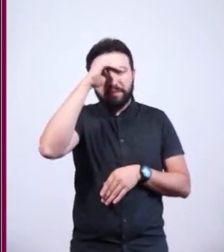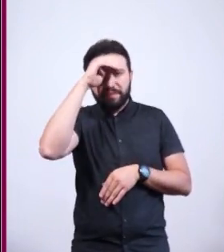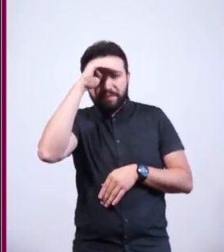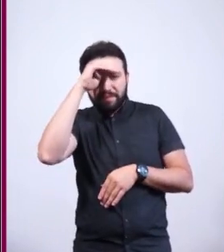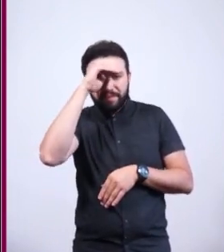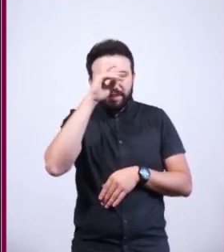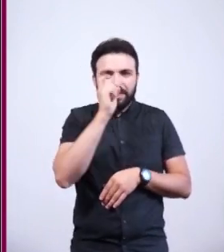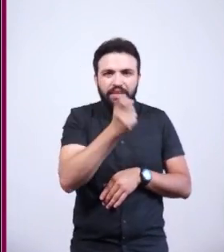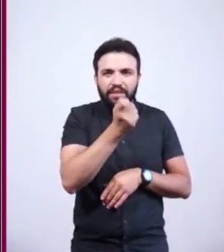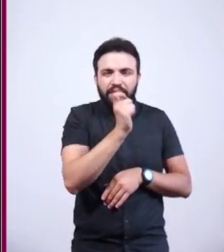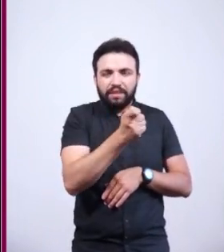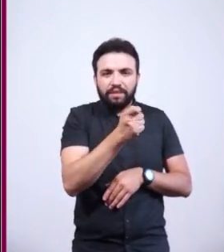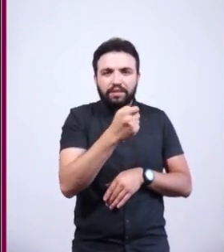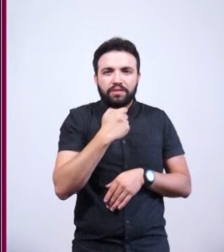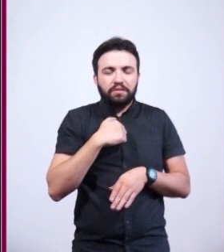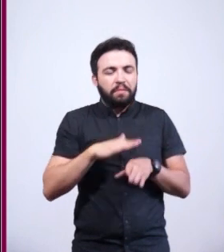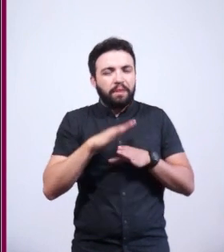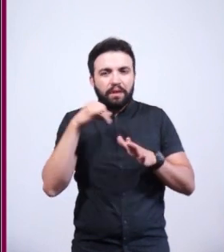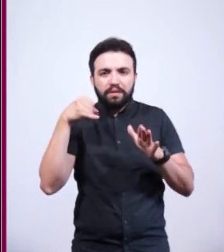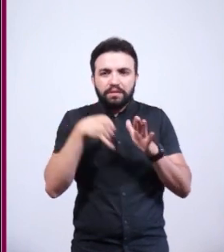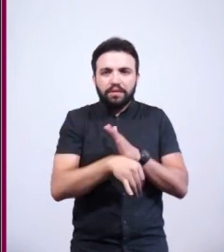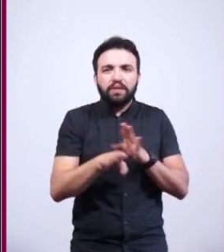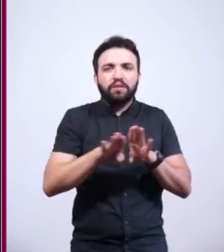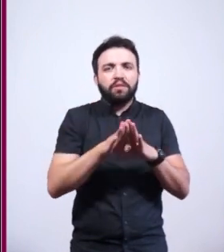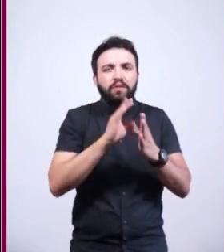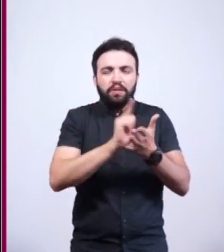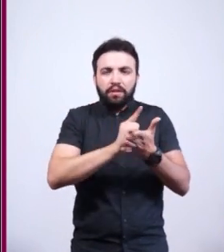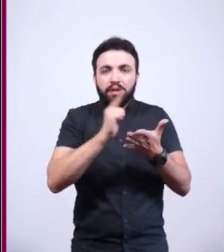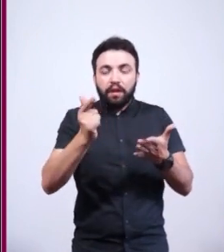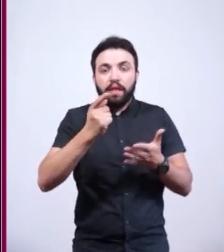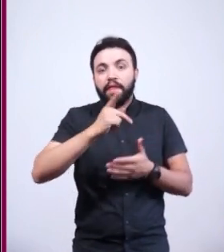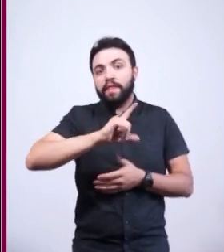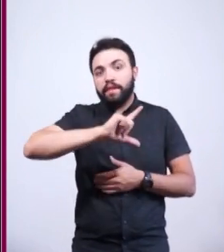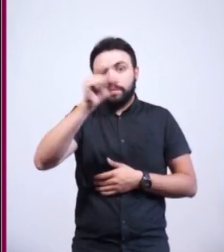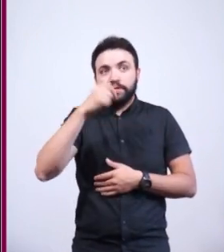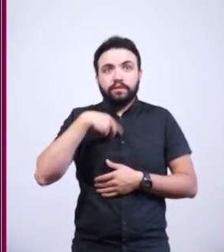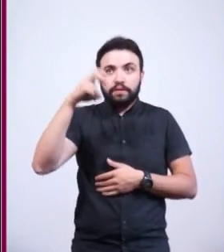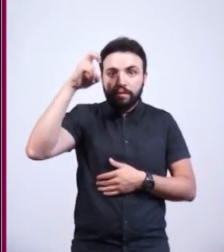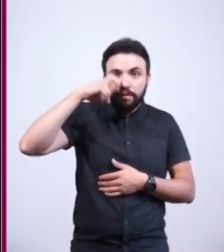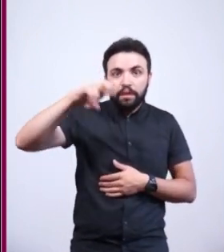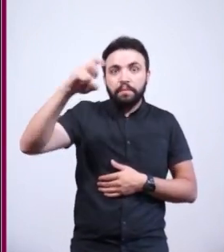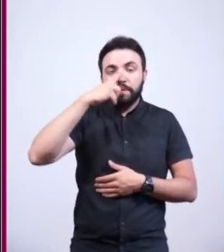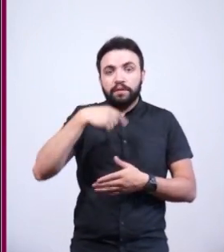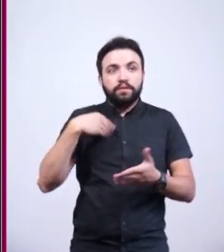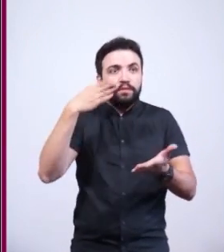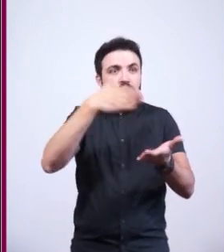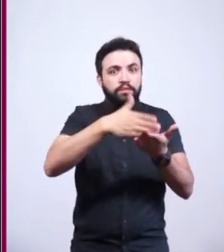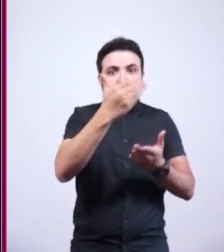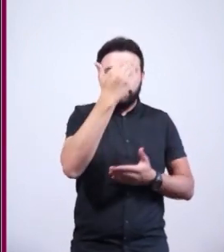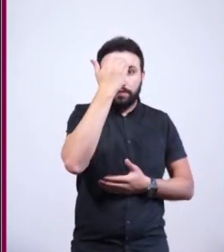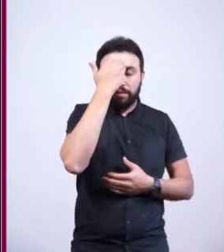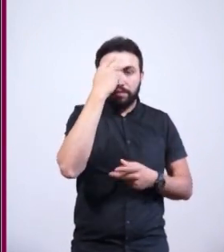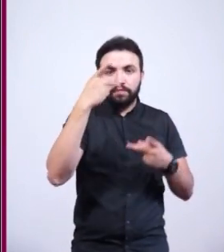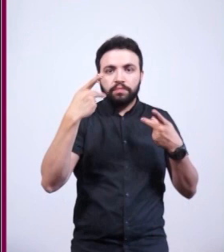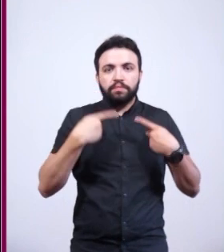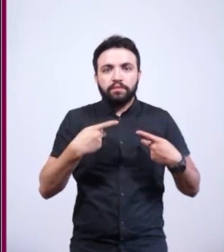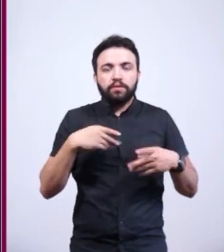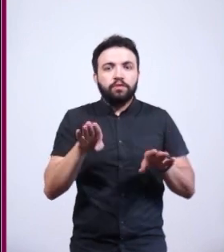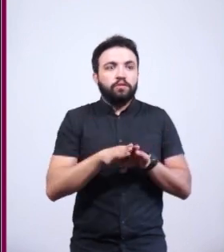manera, pues, en literatura, y luego viajo para poder conocer personas que son testigos